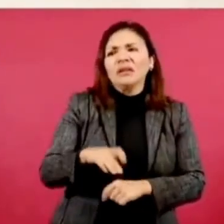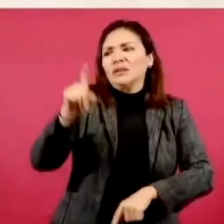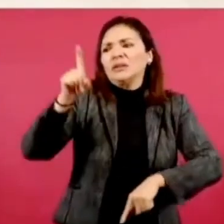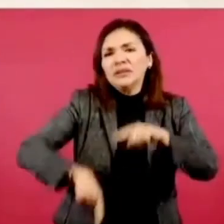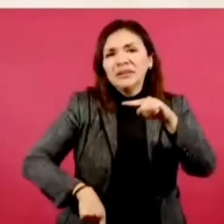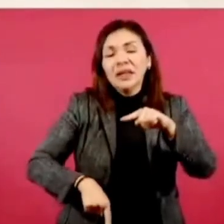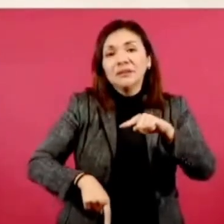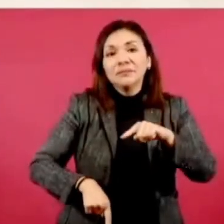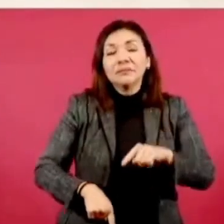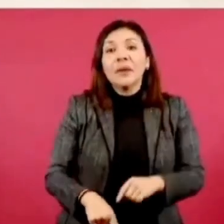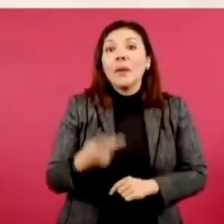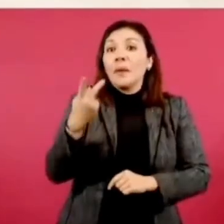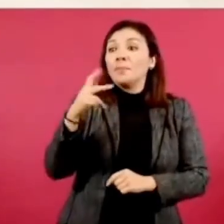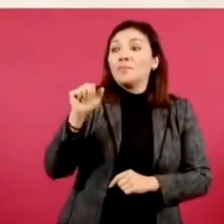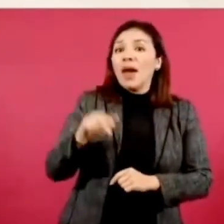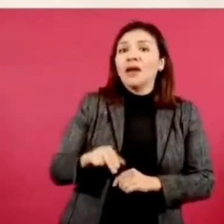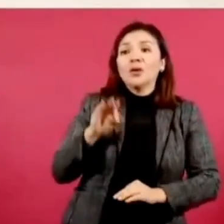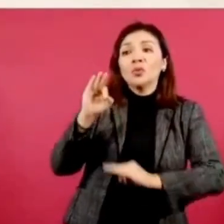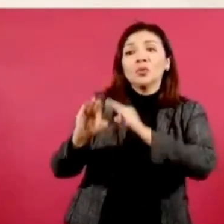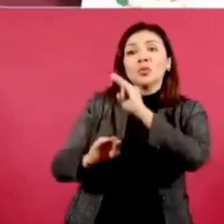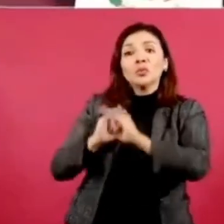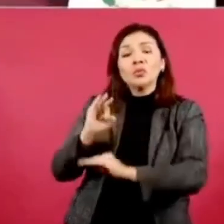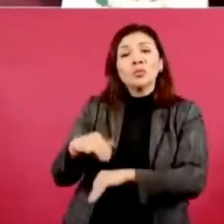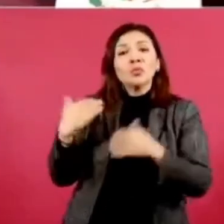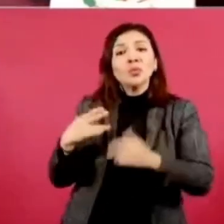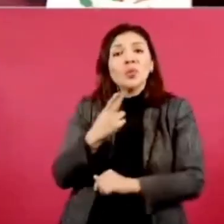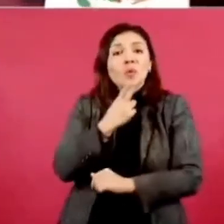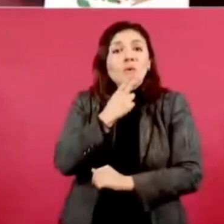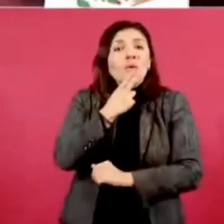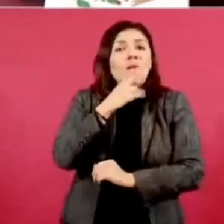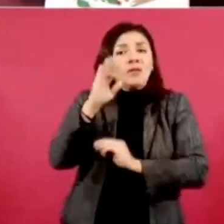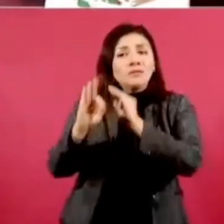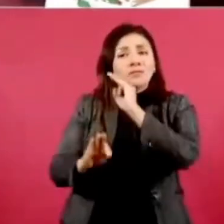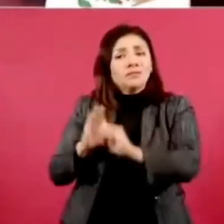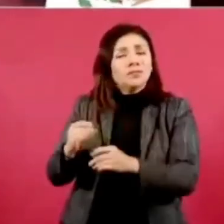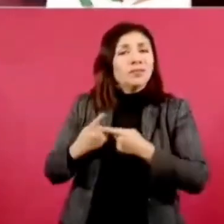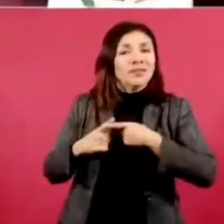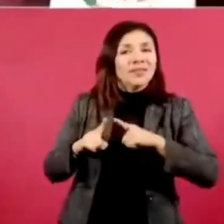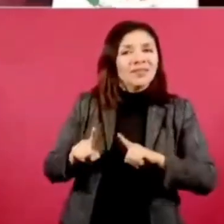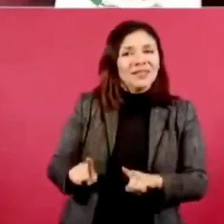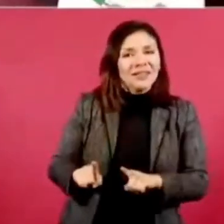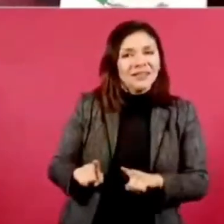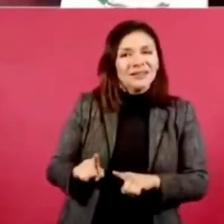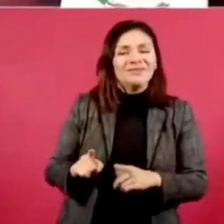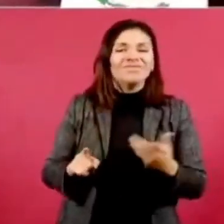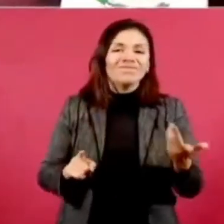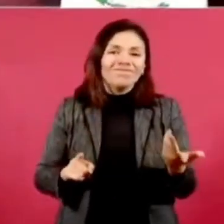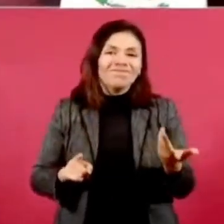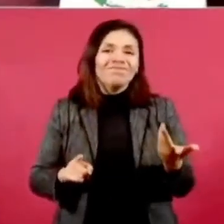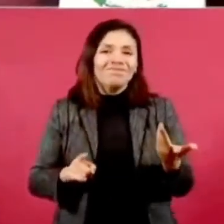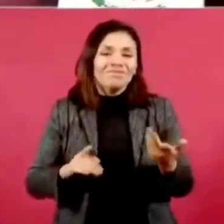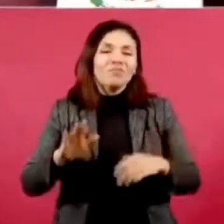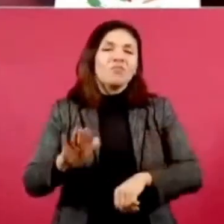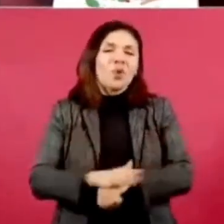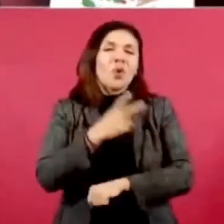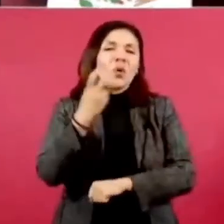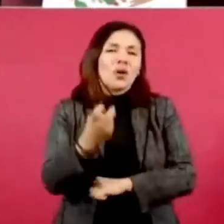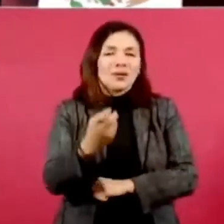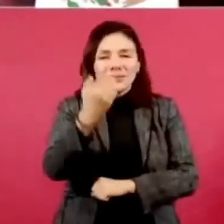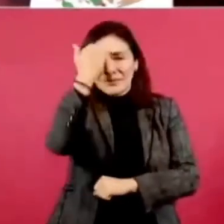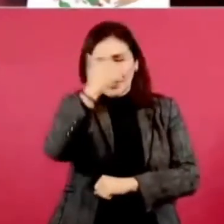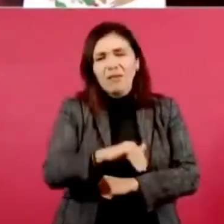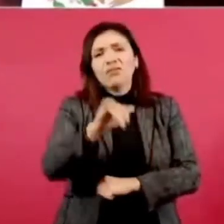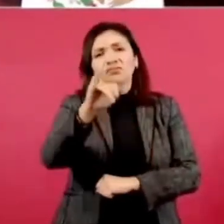al PAN lo trataban de manera distinta. Por eso les reconocen el